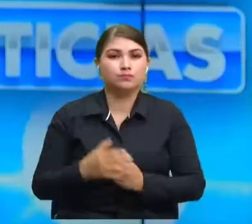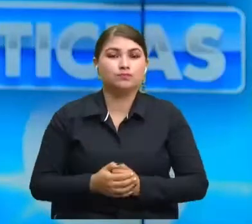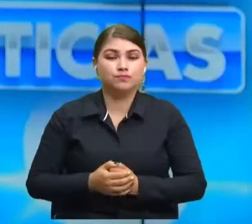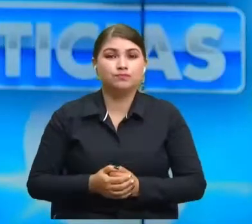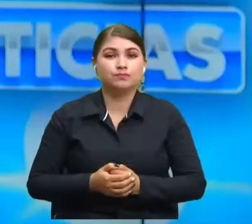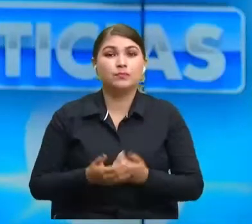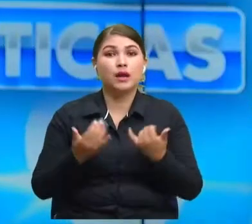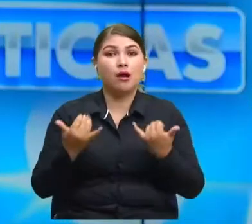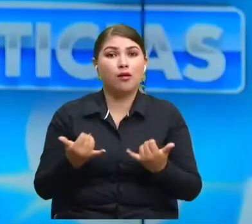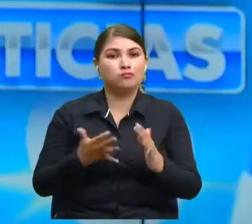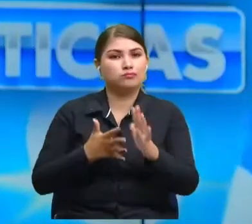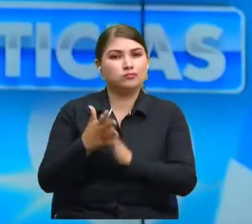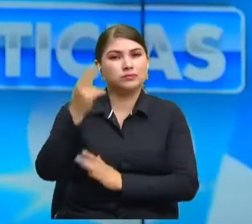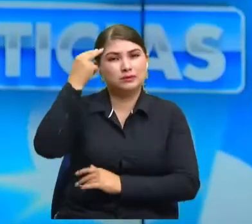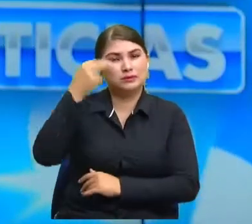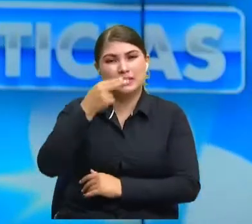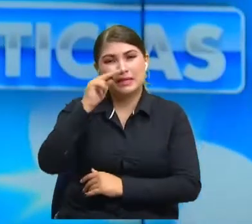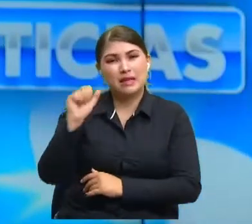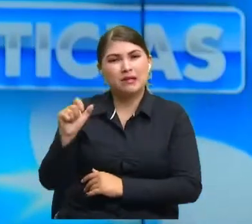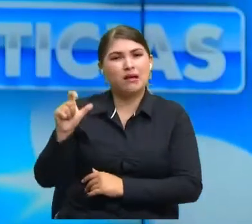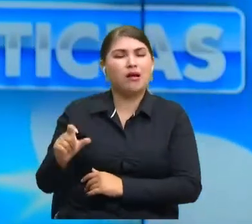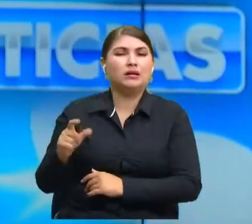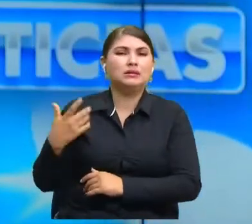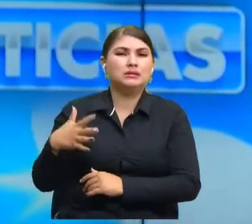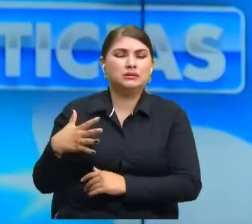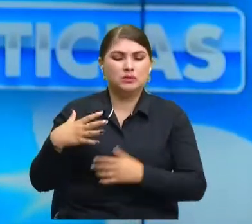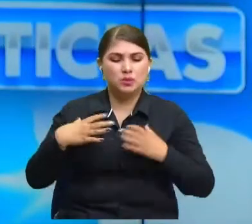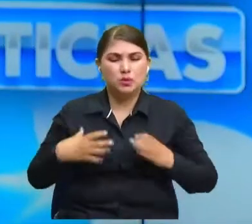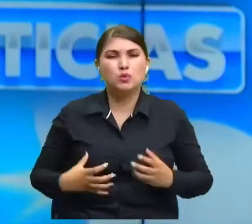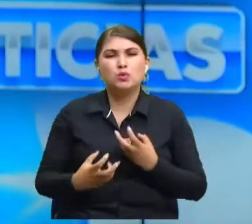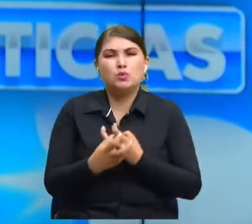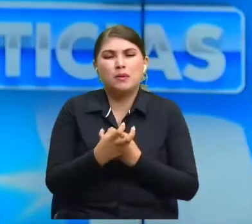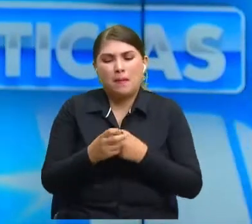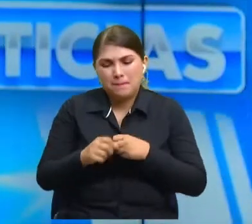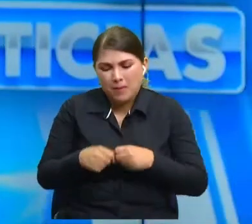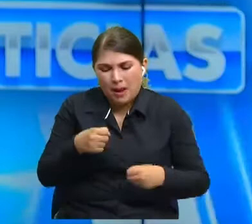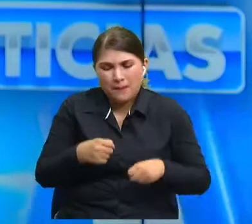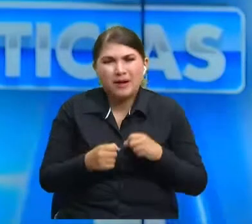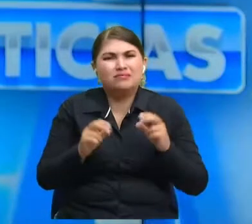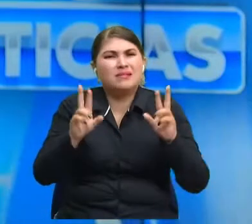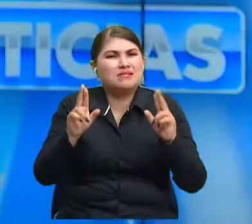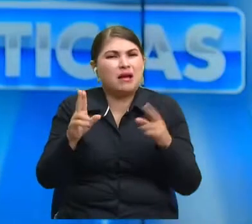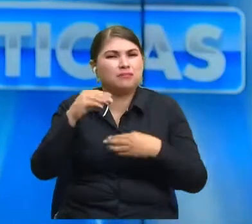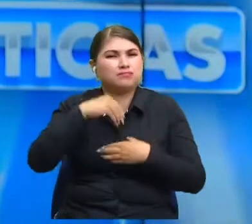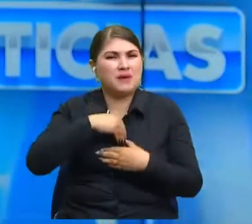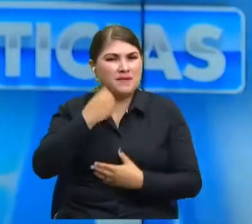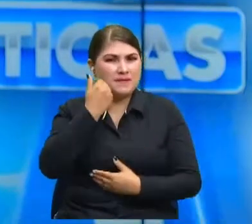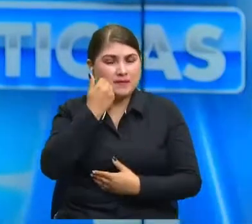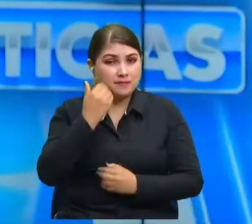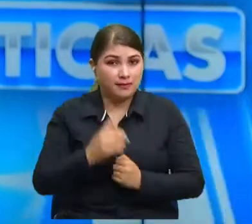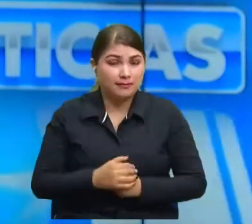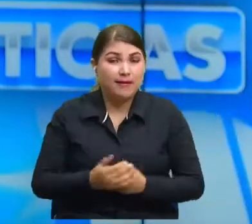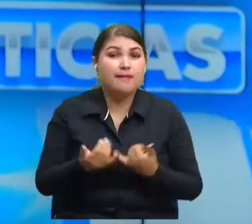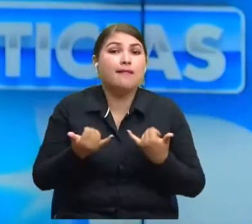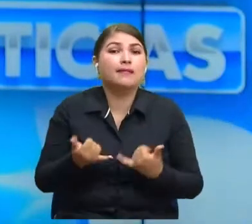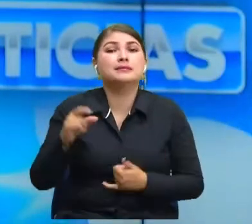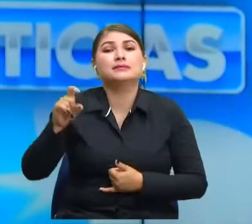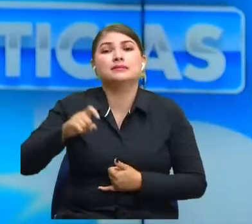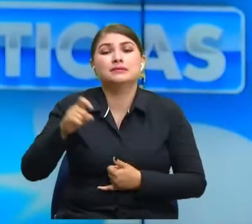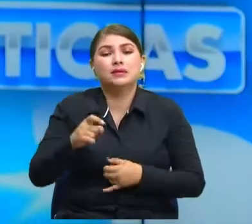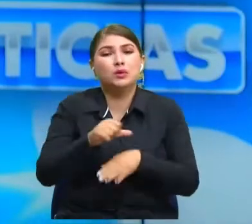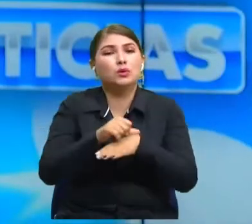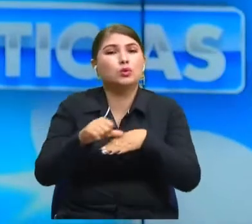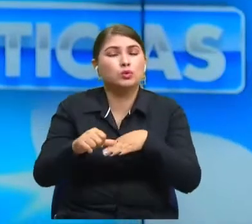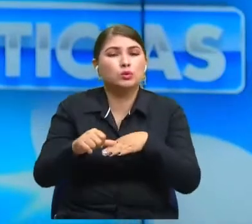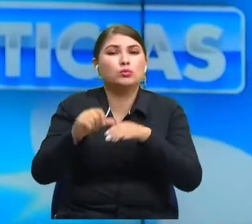A continuación, la historia de una niña que ha tenido varias fracturas en los huesos de su cuerpo por una extraña enfermedad y que actualmente necesita una